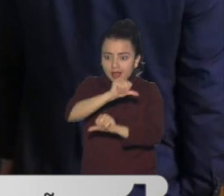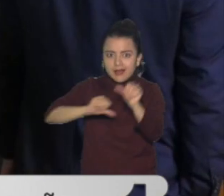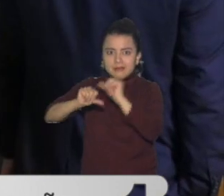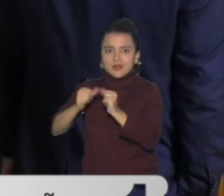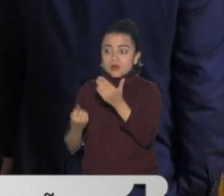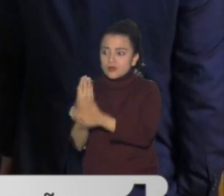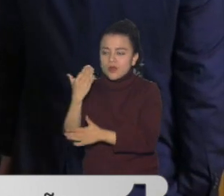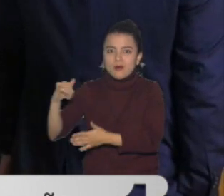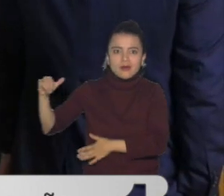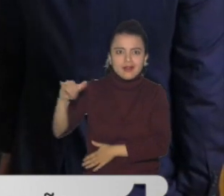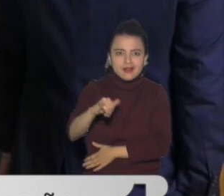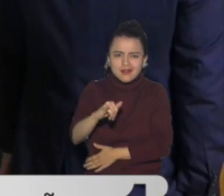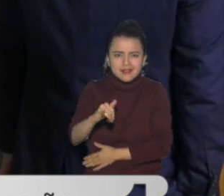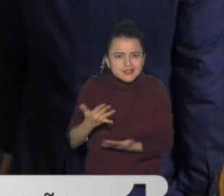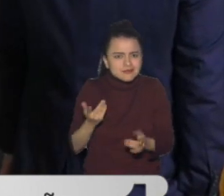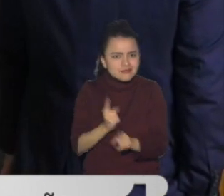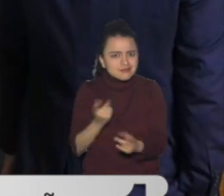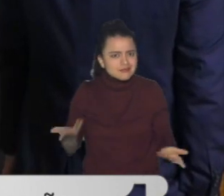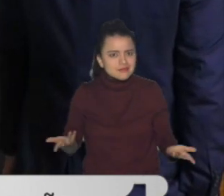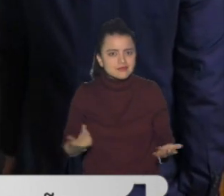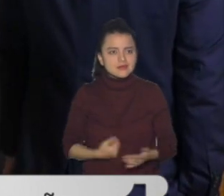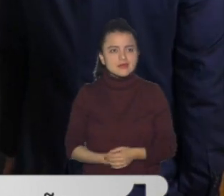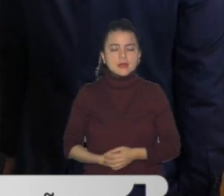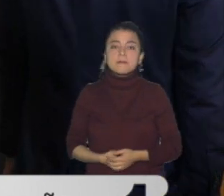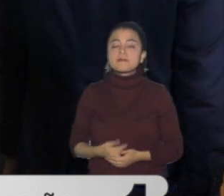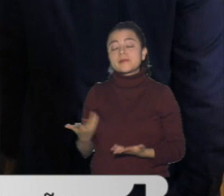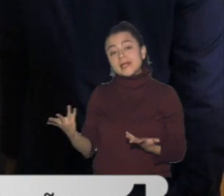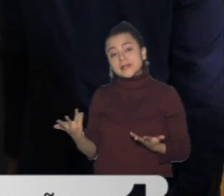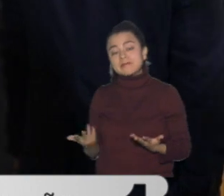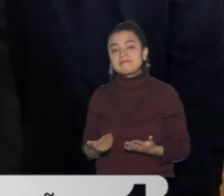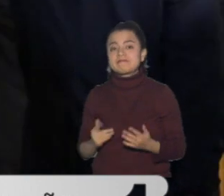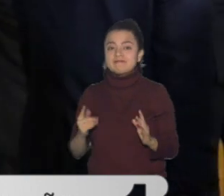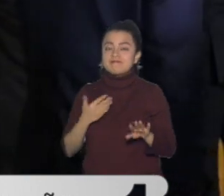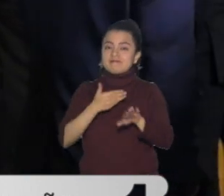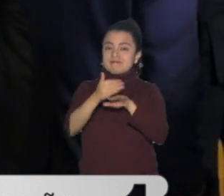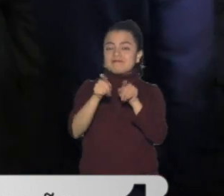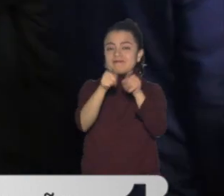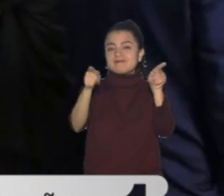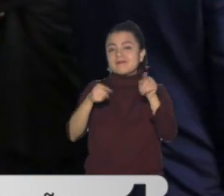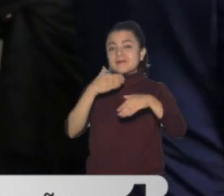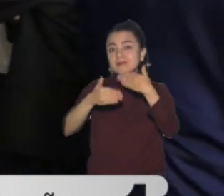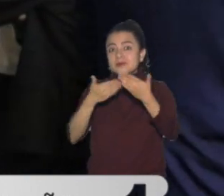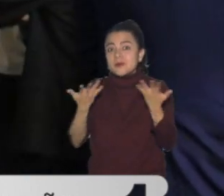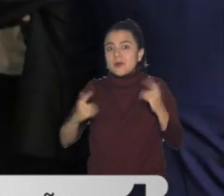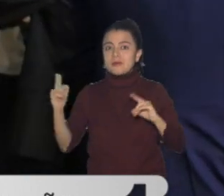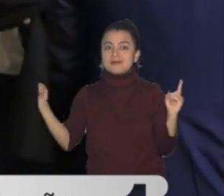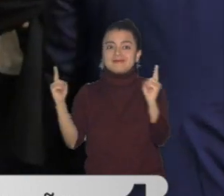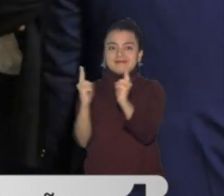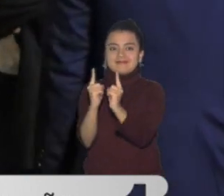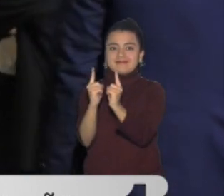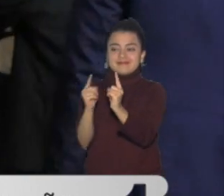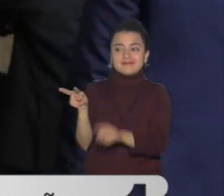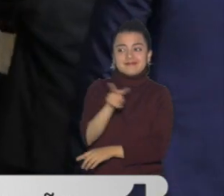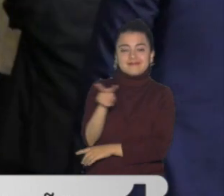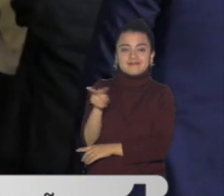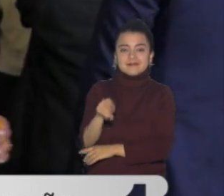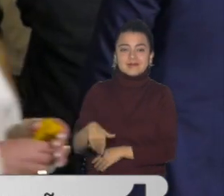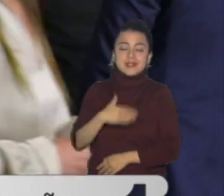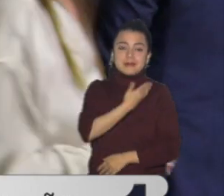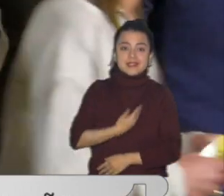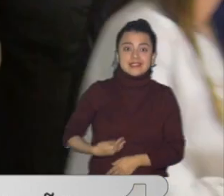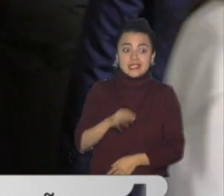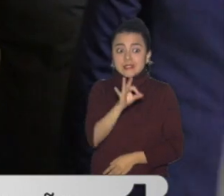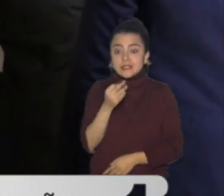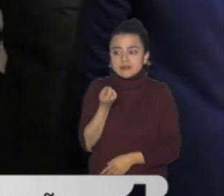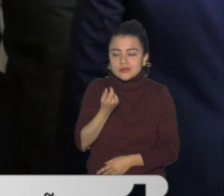del presidente electo Gustavo Petro y del presidente Iván Duque. También les cuento que el presidente electo sostuvo